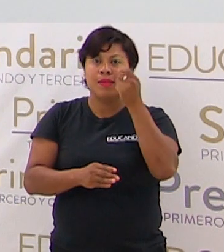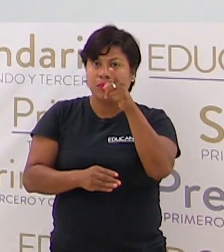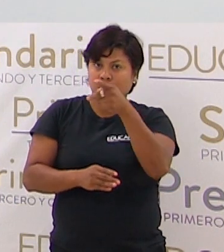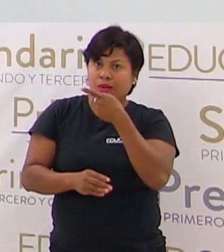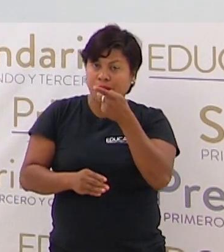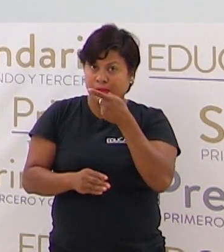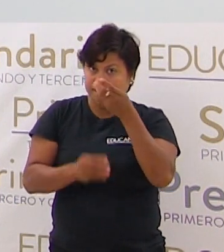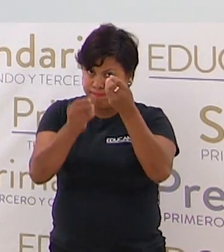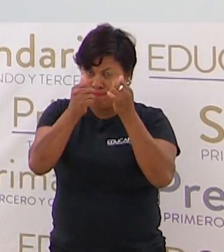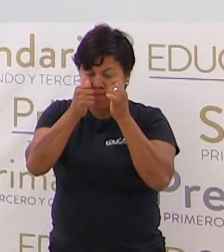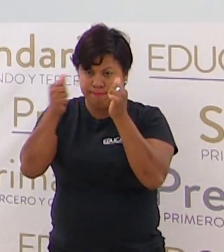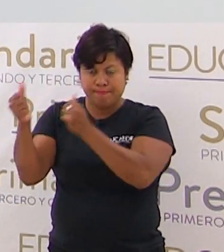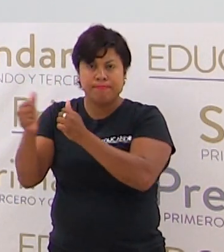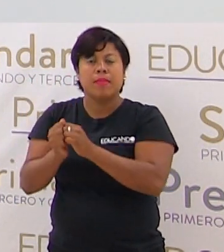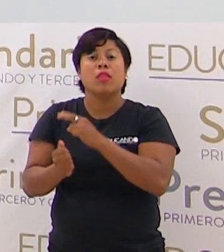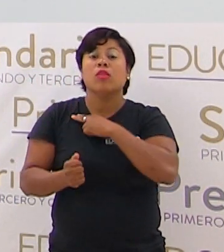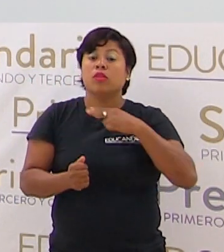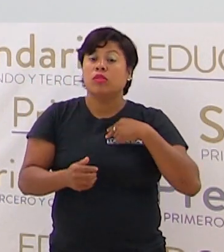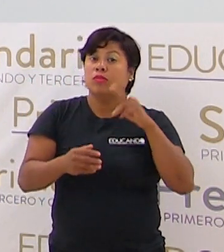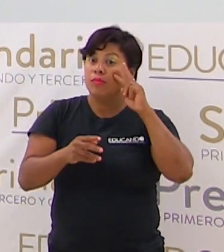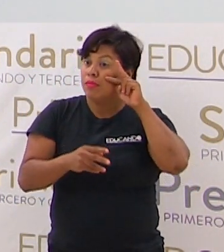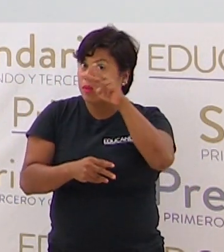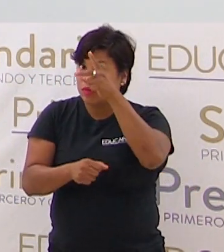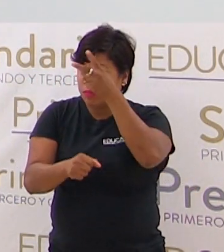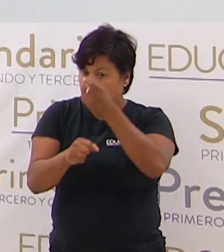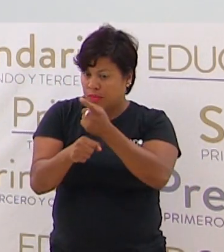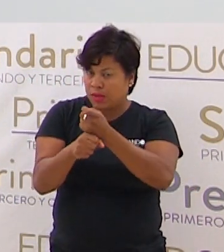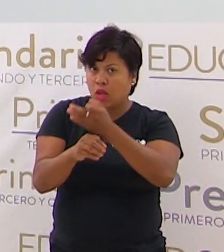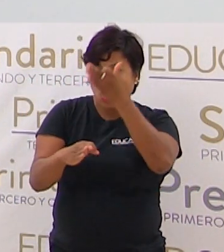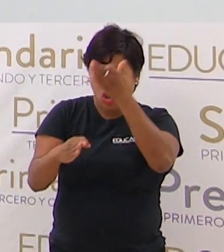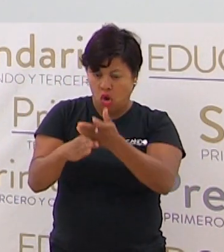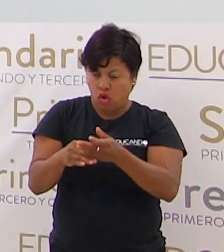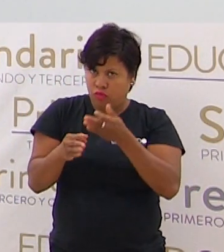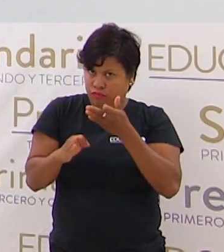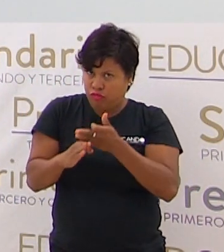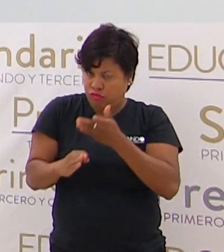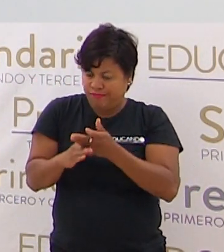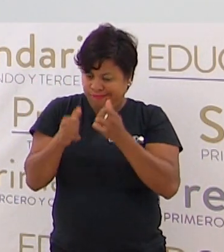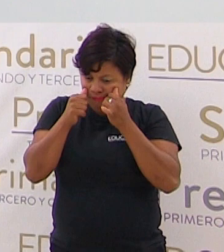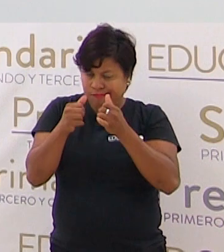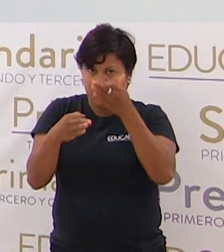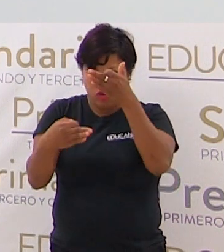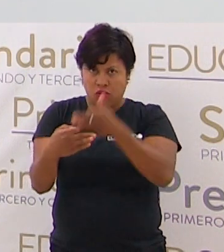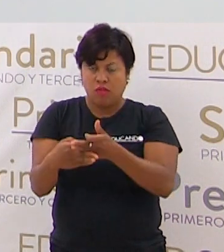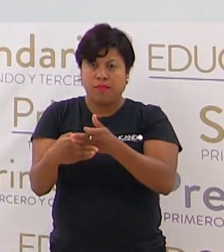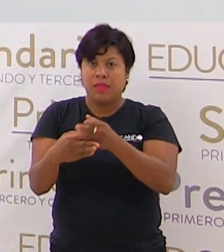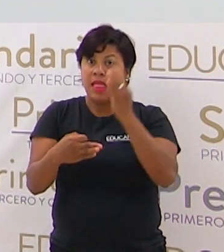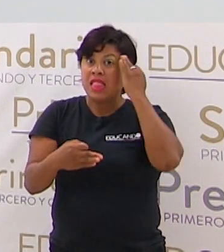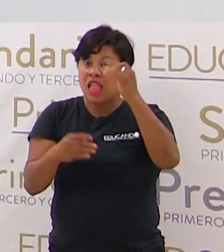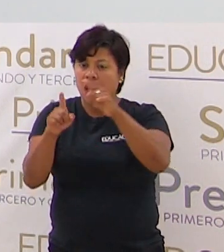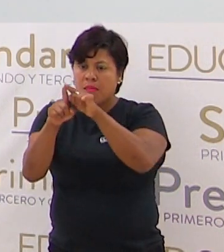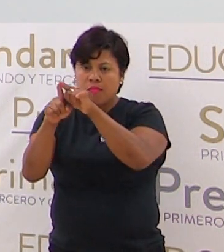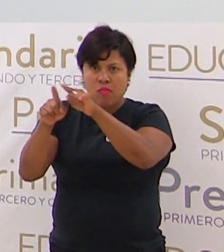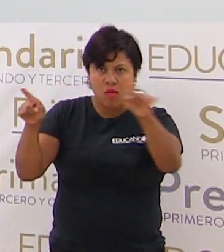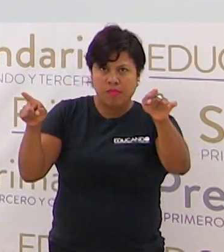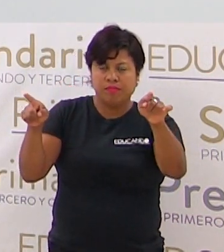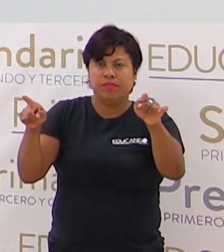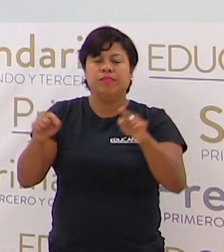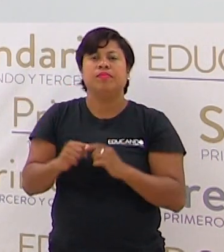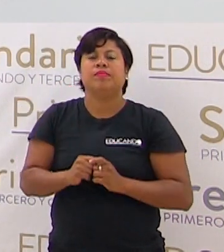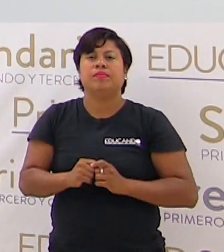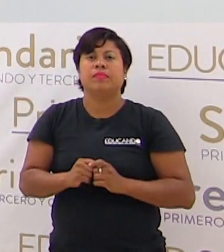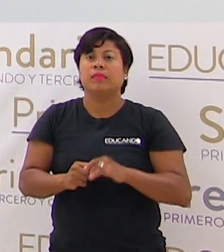quieres hablar. Mucha atención. Ubicamos acá el hoy, el presente, en una línea del tiempo,